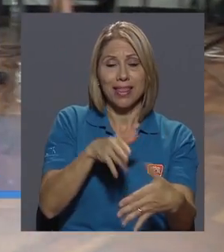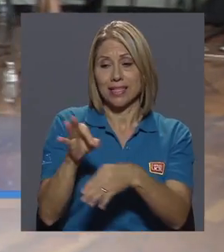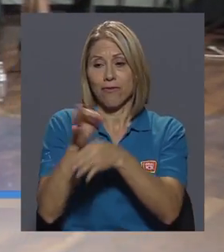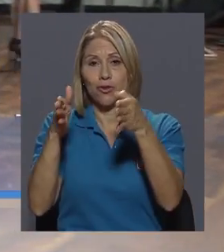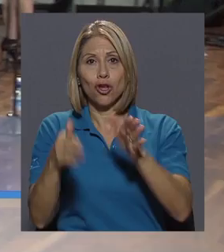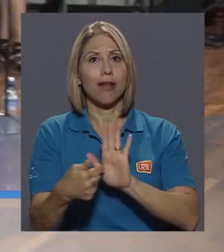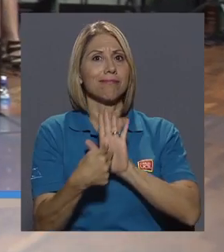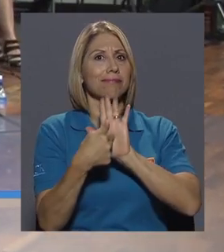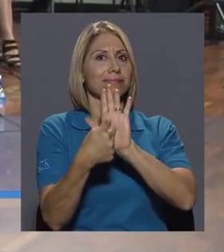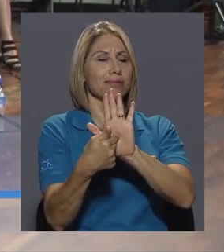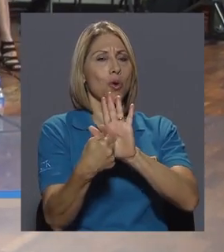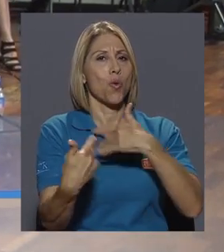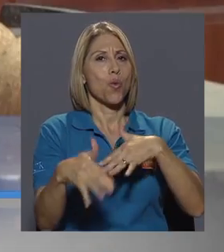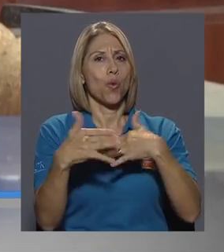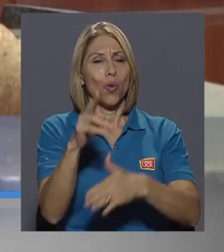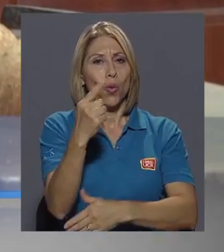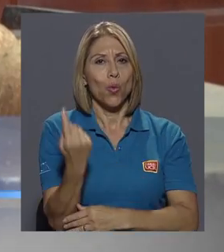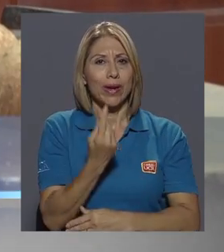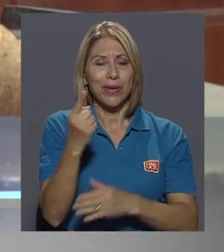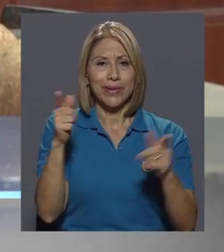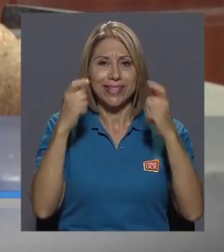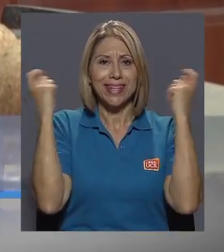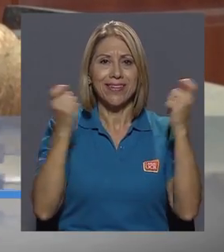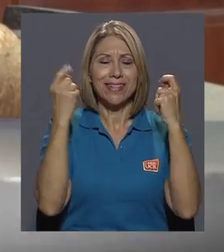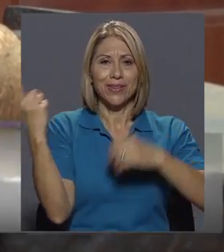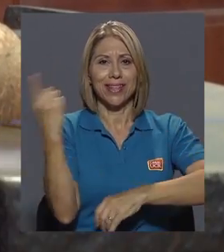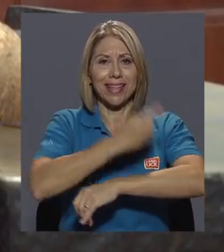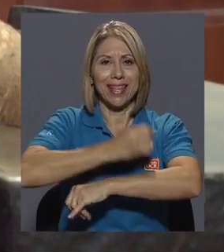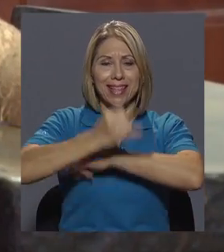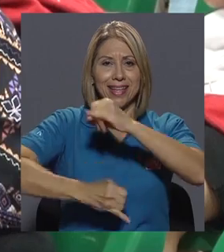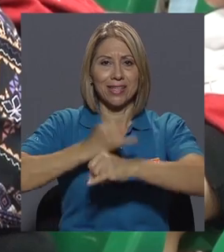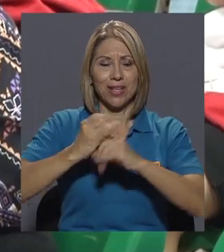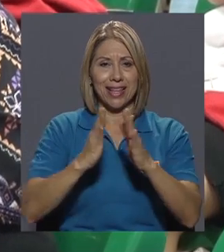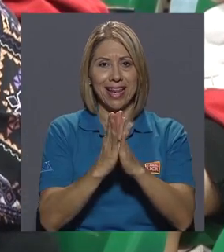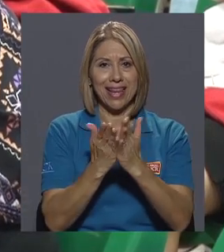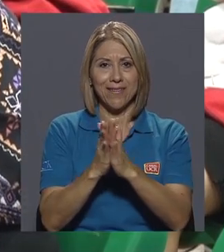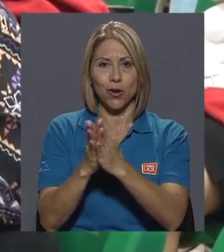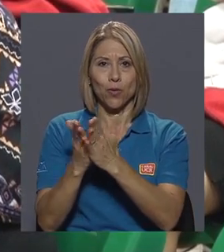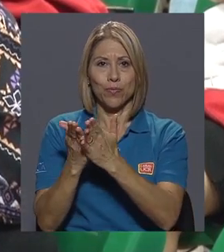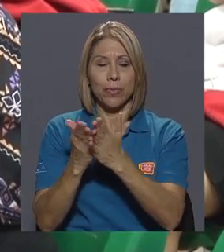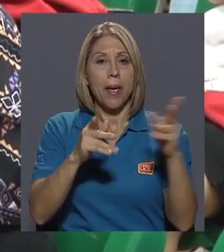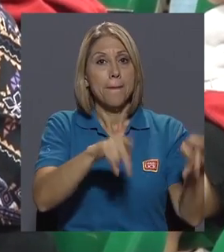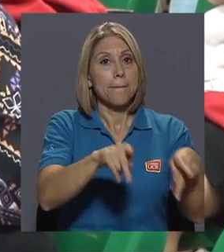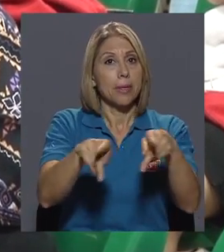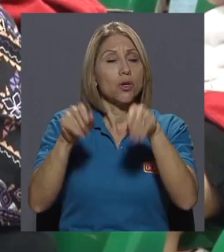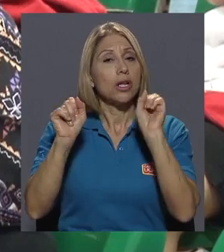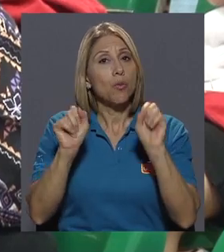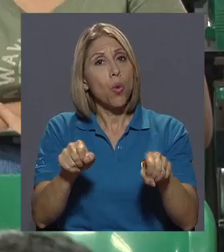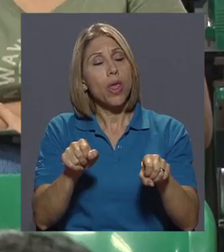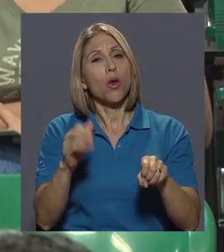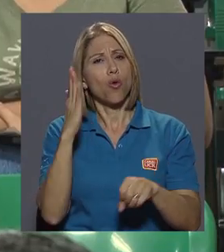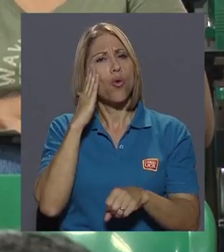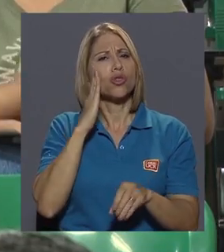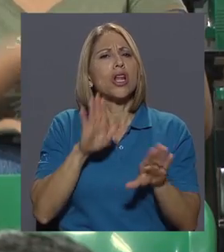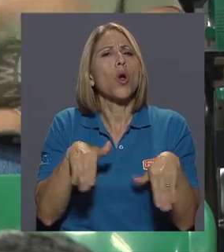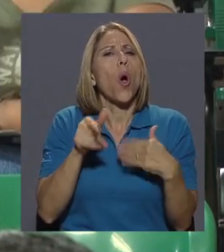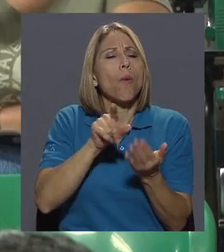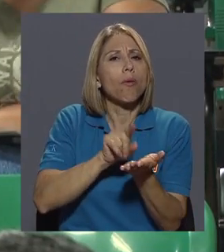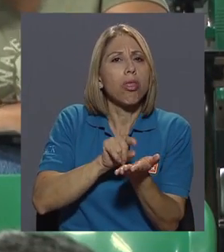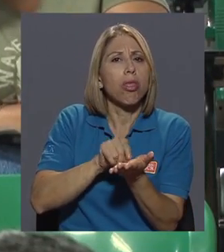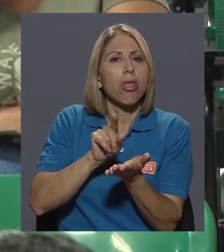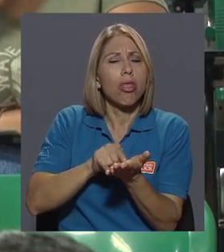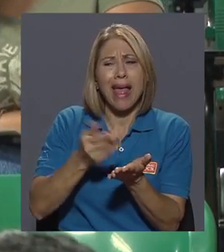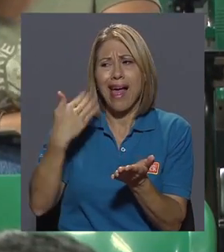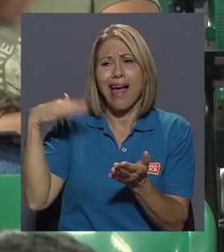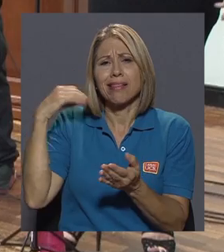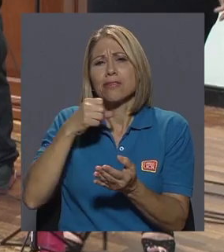espectáculo único en la celebración del día internacional del libro las personas tuvieron la oportunidad de conocer cómo se imprimía durante